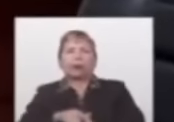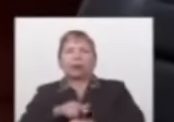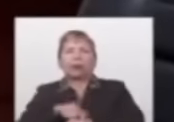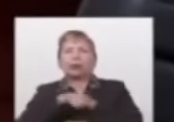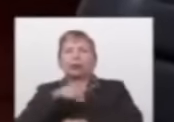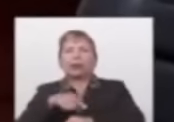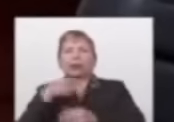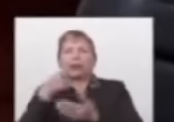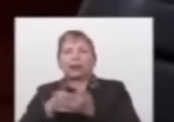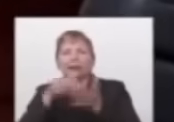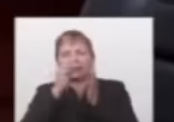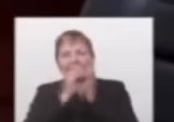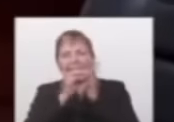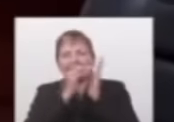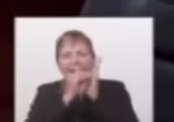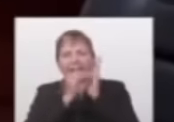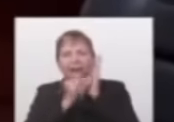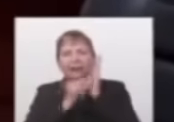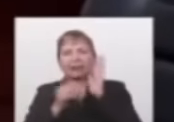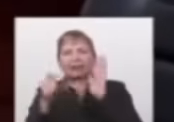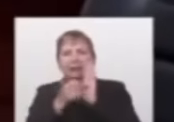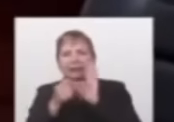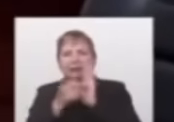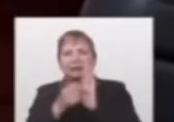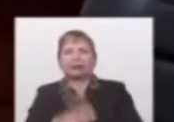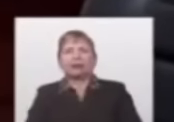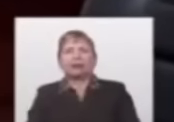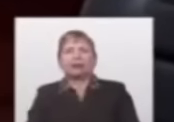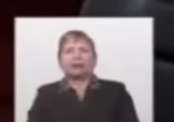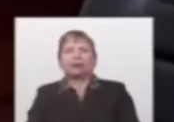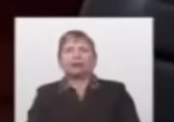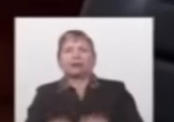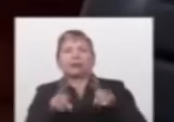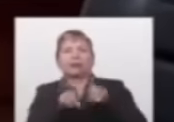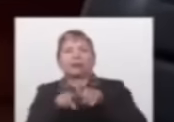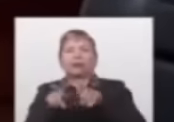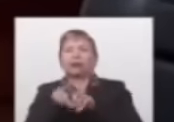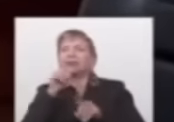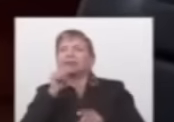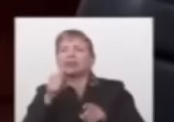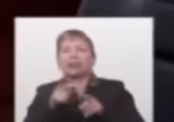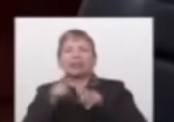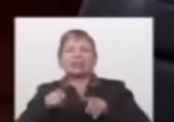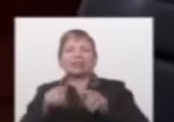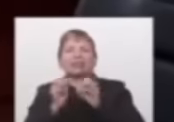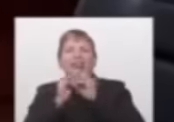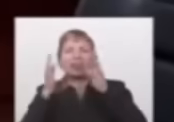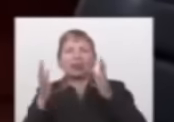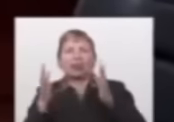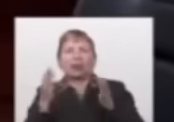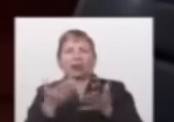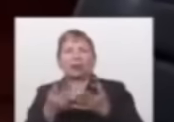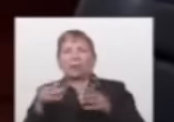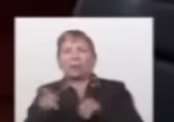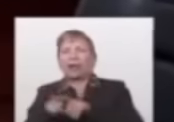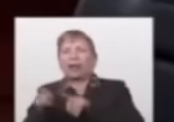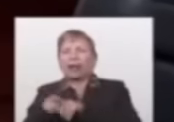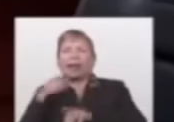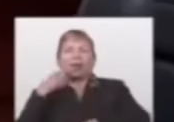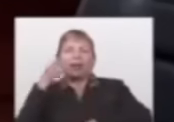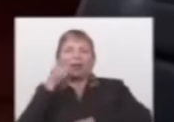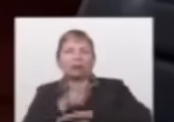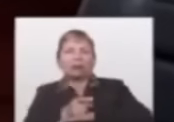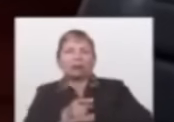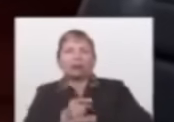Valquiria 5. Recordemos que la fiscal permaneció por casi 4 horas en la Comisión de